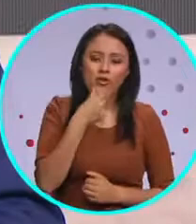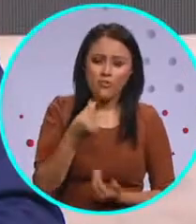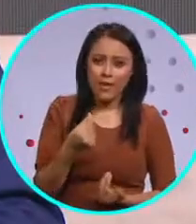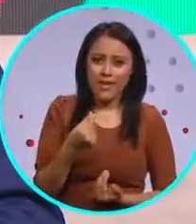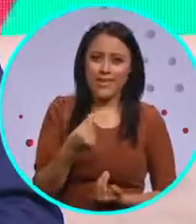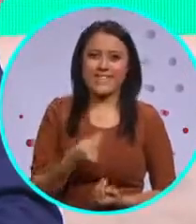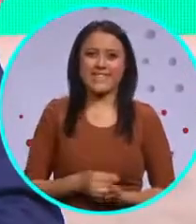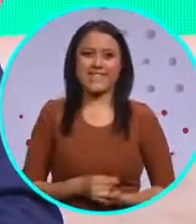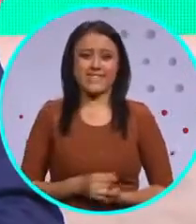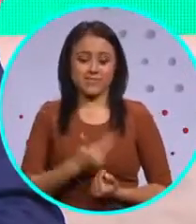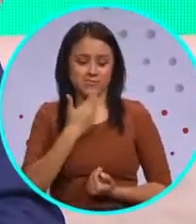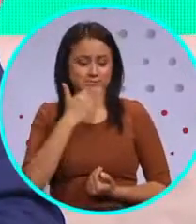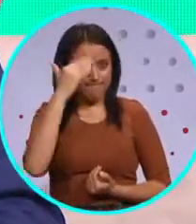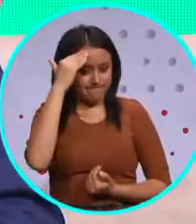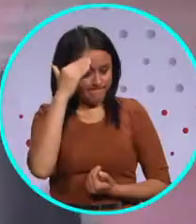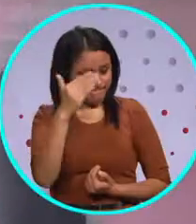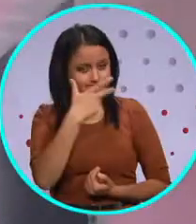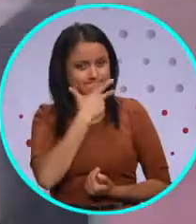señor